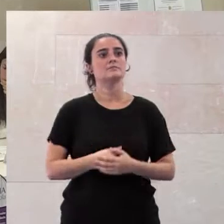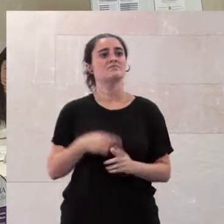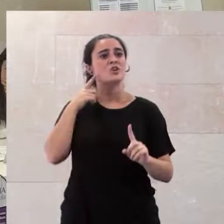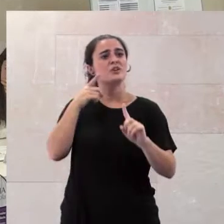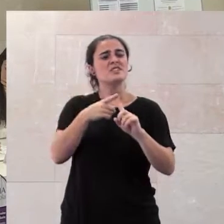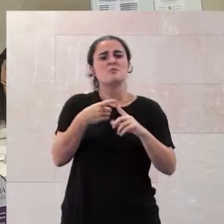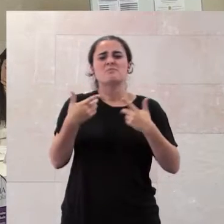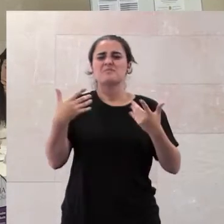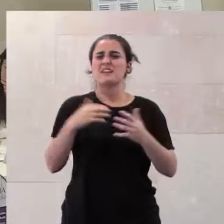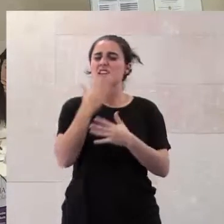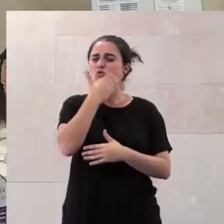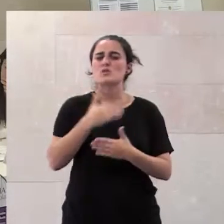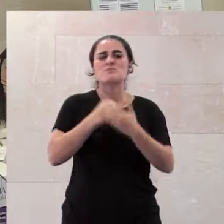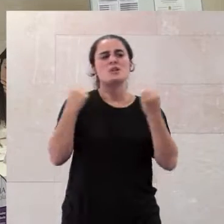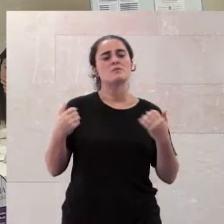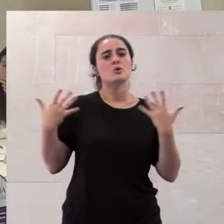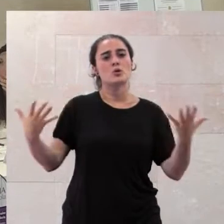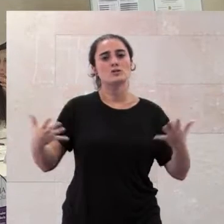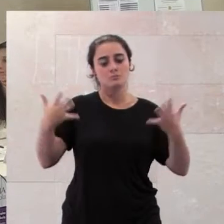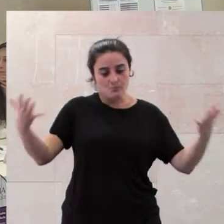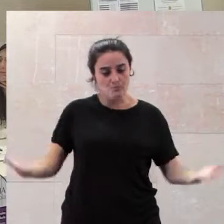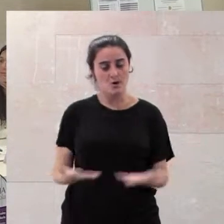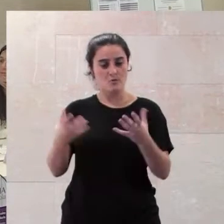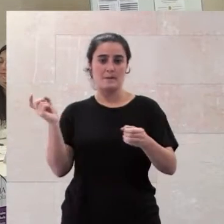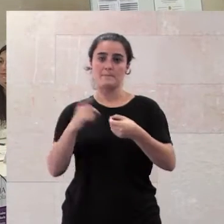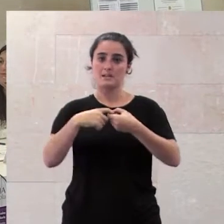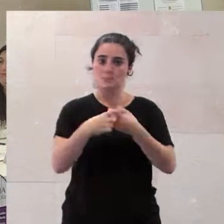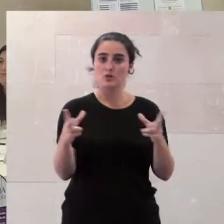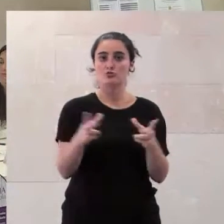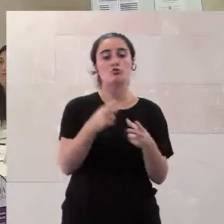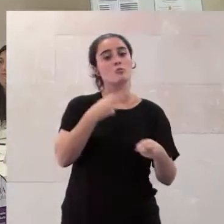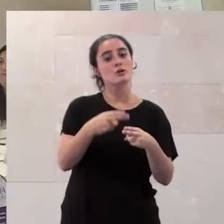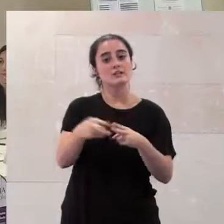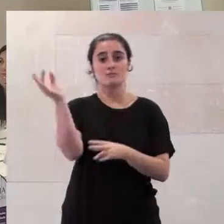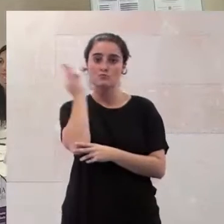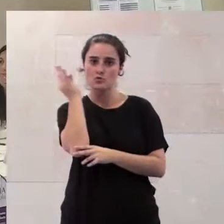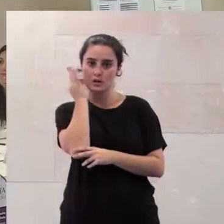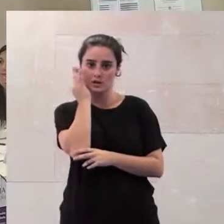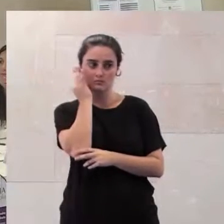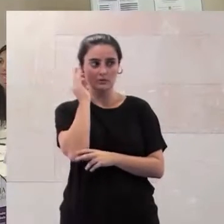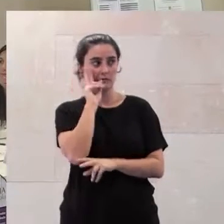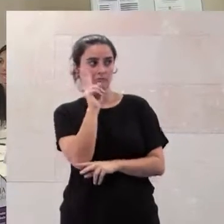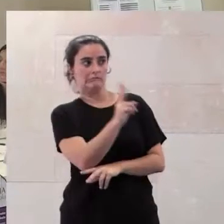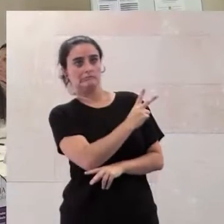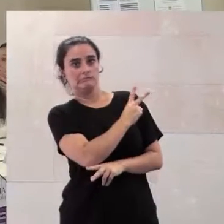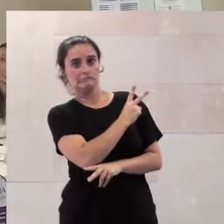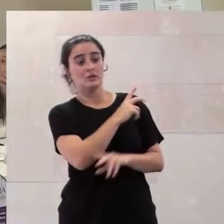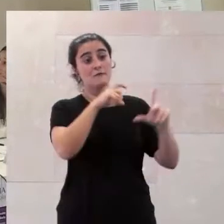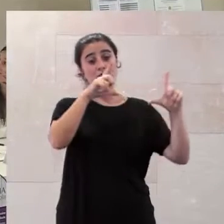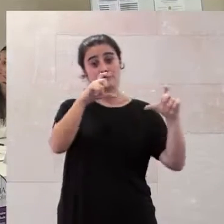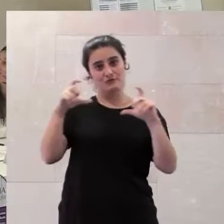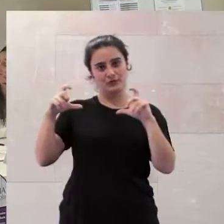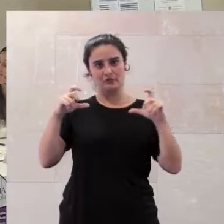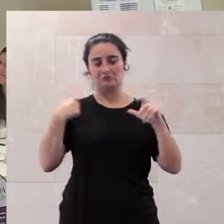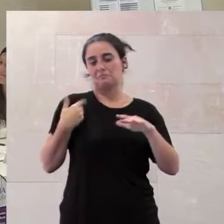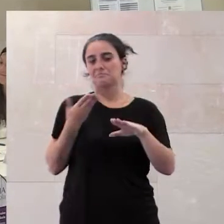final de las escuelas de empoderamiento no es otro que promover la participación sociopolítica de las mujeres. Bueno, os veo mirando un poquito para aquí. Estas son fotos que he traído